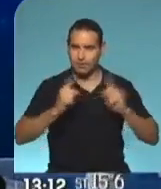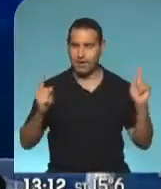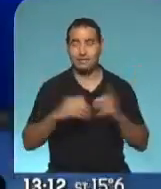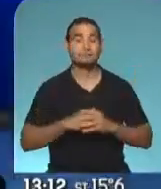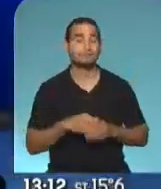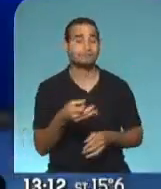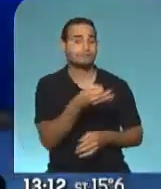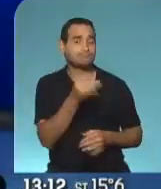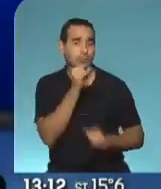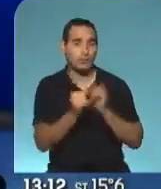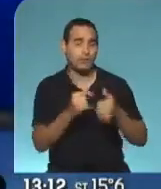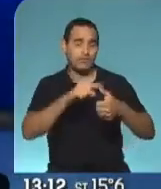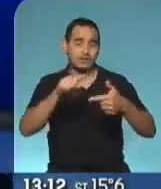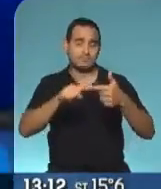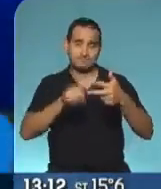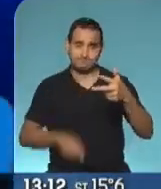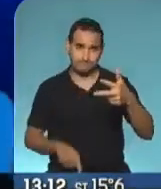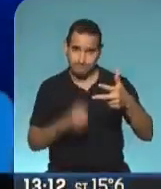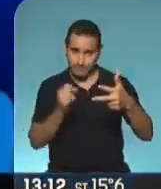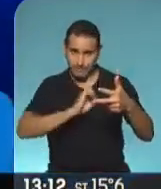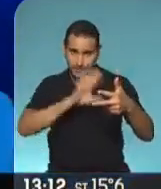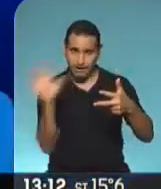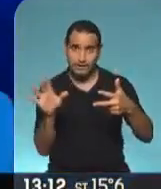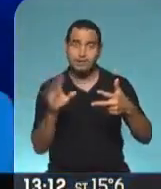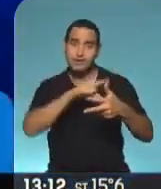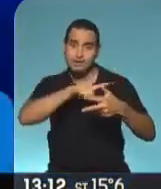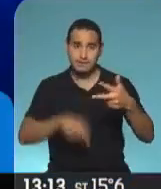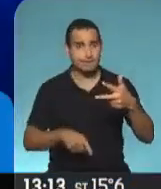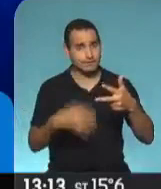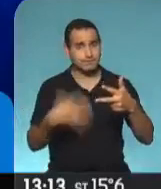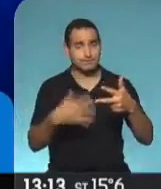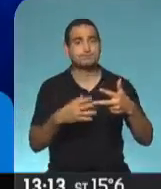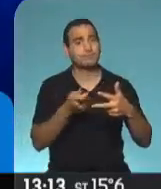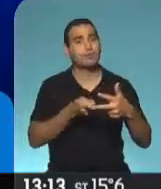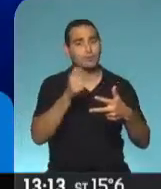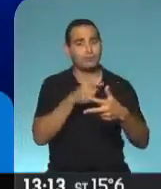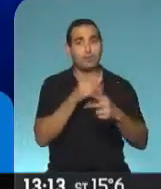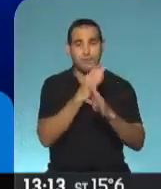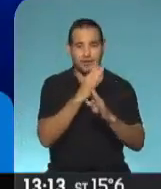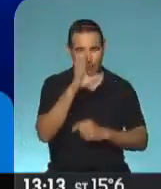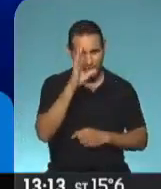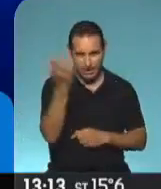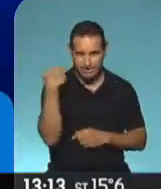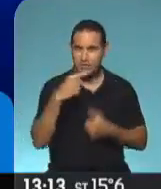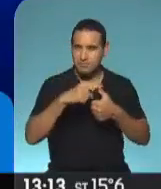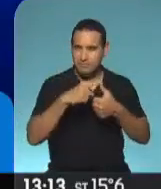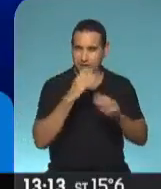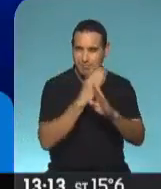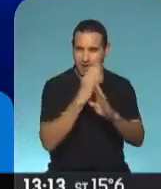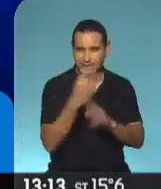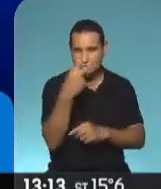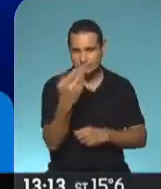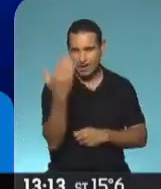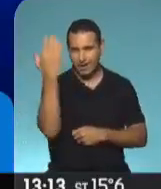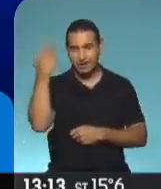Silvia, bueno, en realidad hay 3 causas, para que quede claro, ¿no? 3 causas que van corriendo en paralelo de espionaje. ¿Te acordás la primera que conocimos hace un par de